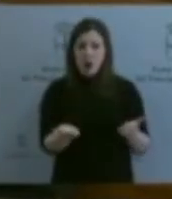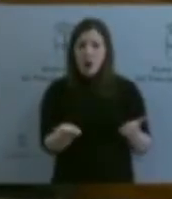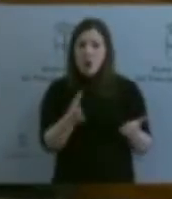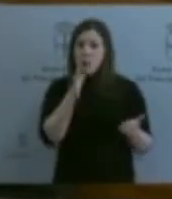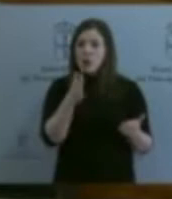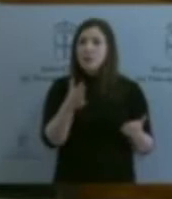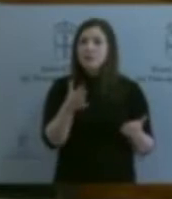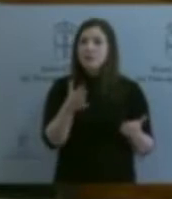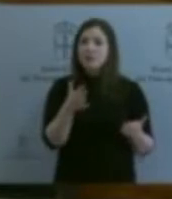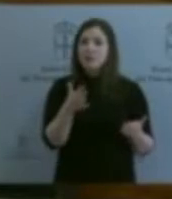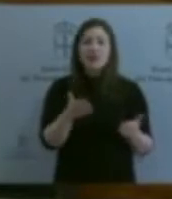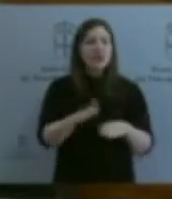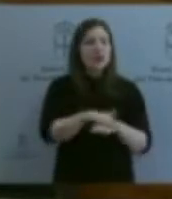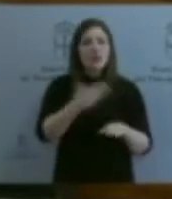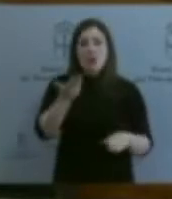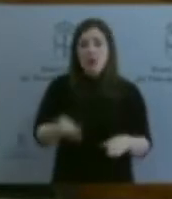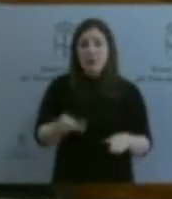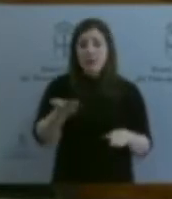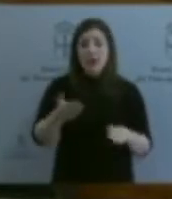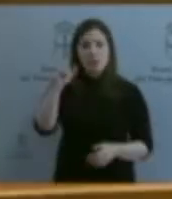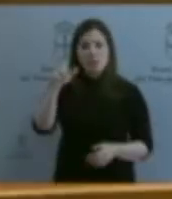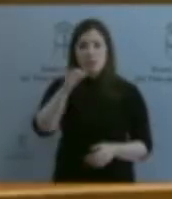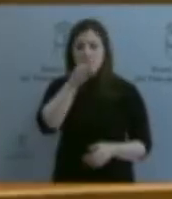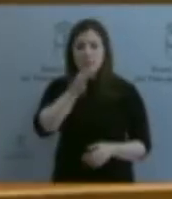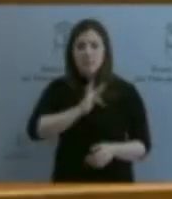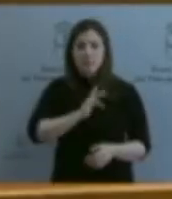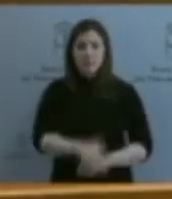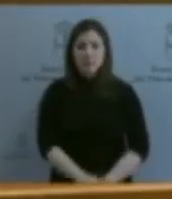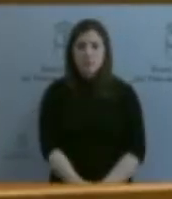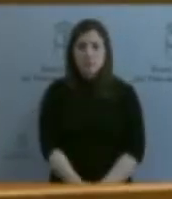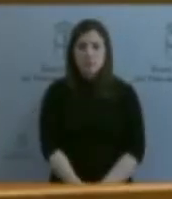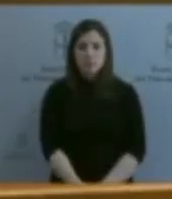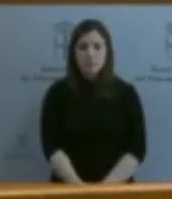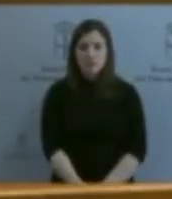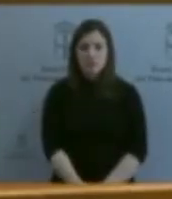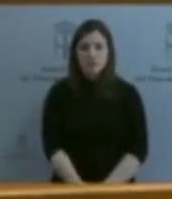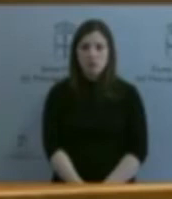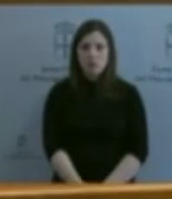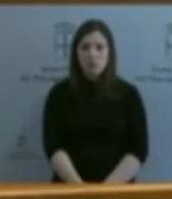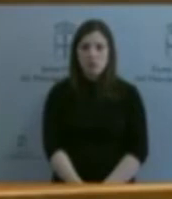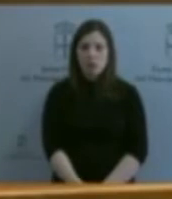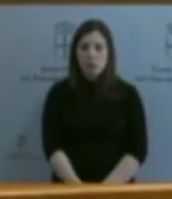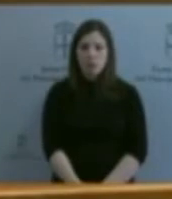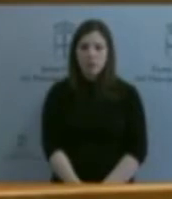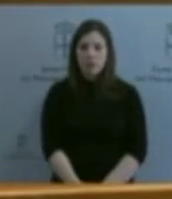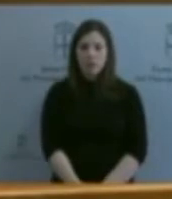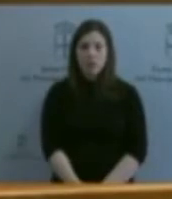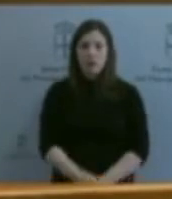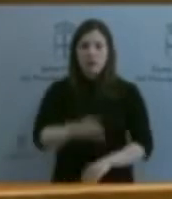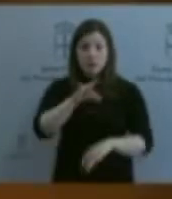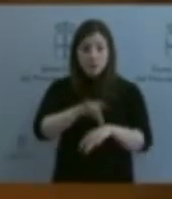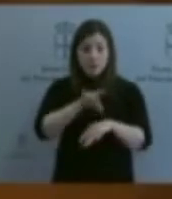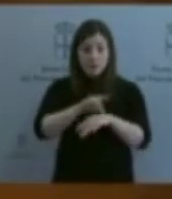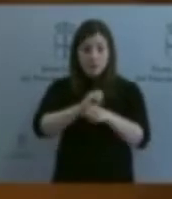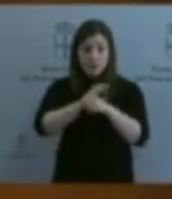crisis para que de ella no pierdan los de siempre. La pandemia que llevamos sufriendo los últimos meses y contra la que tenemos que seguir luchando con